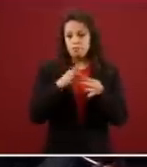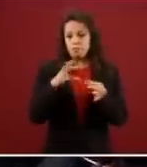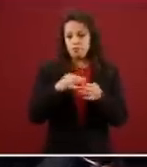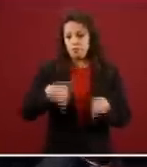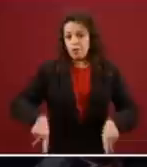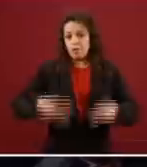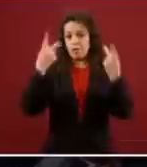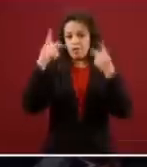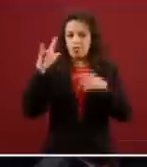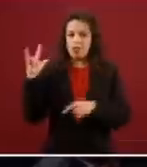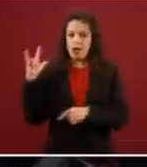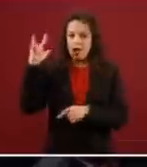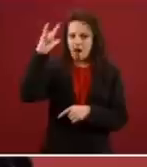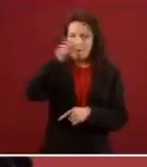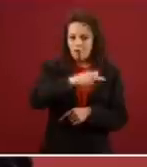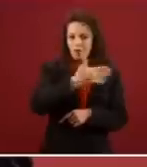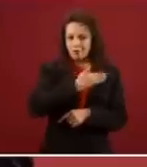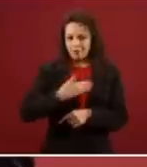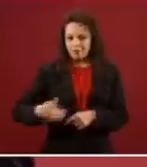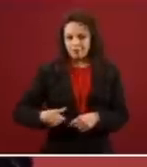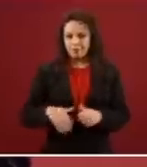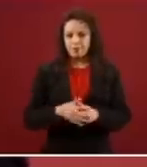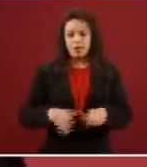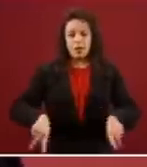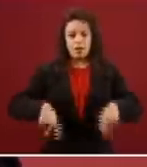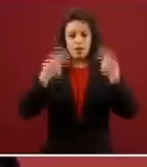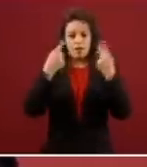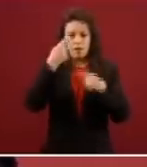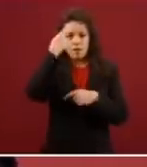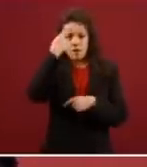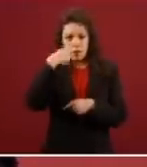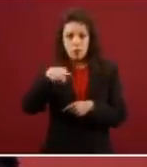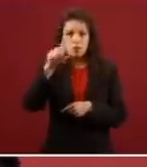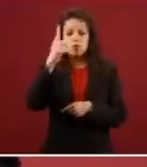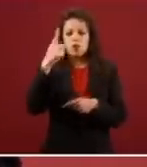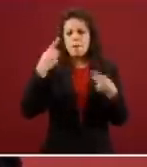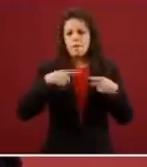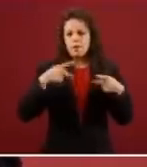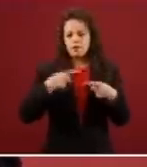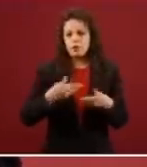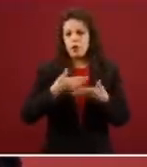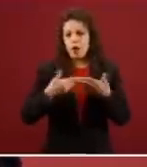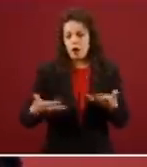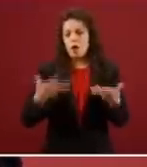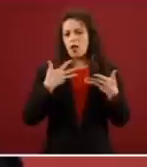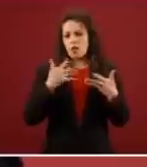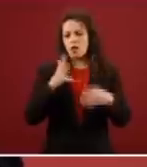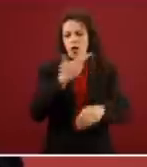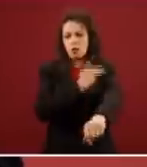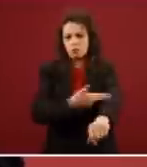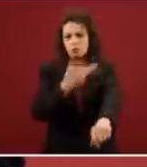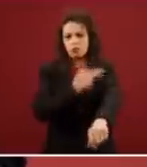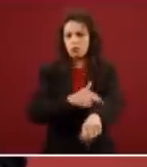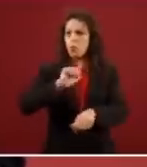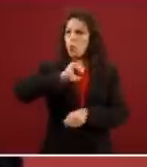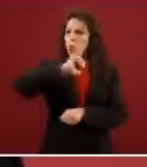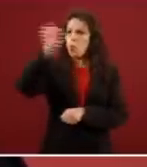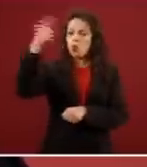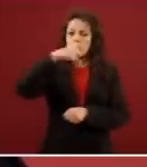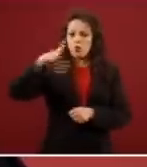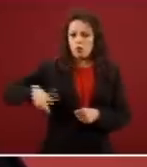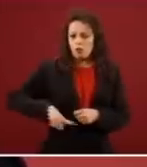Se venda a una persona, estamos incluso haciendo trámites con otros gobiernos. ¿Qué